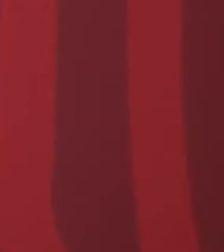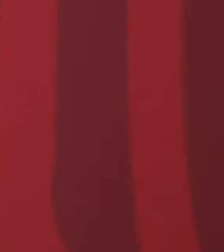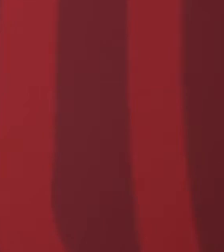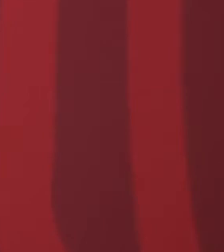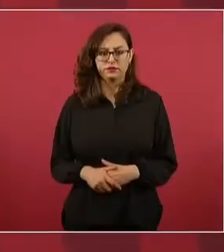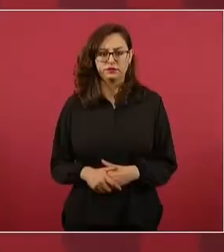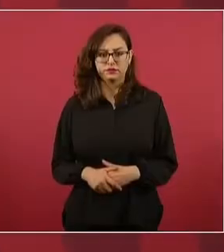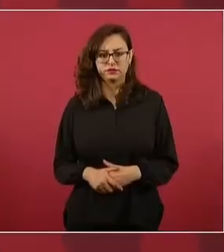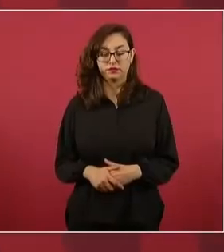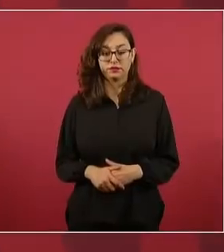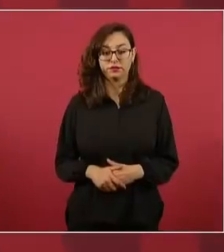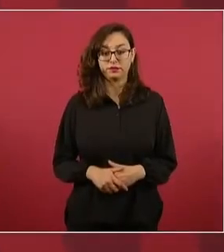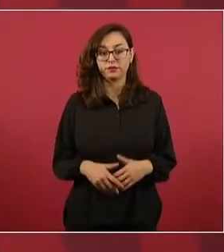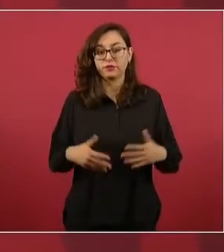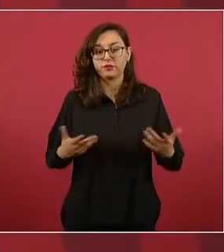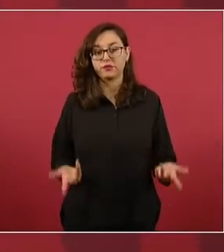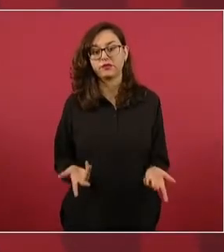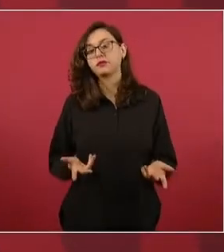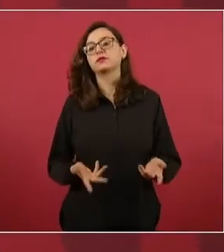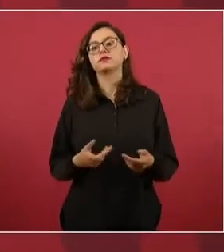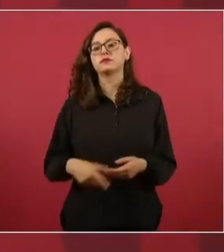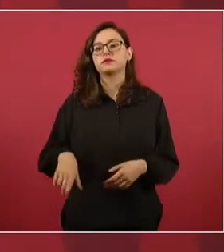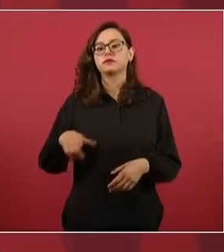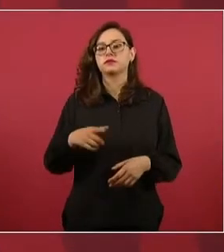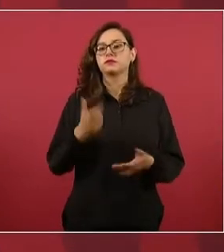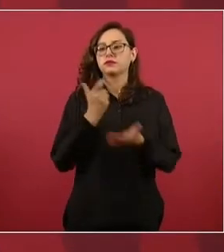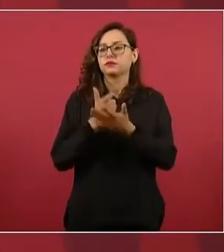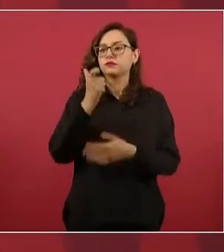la luz o los impuestos